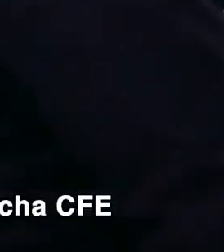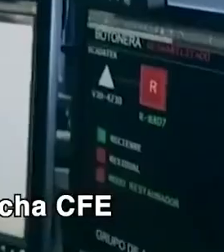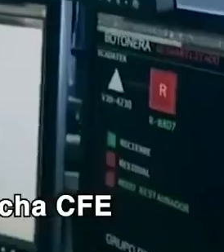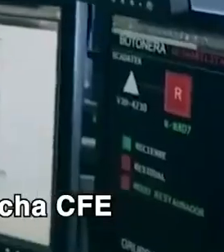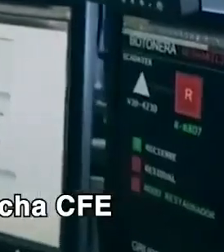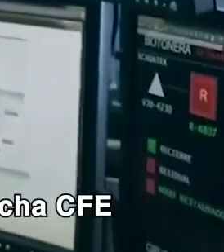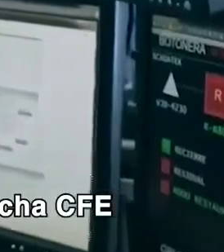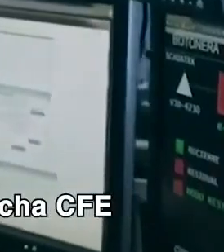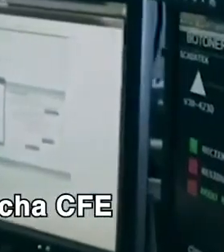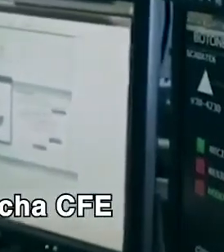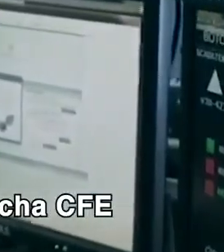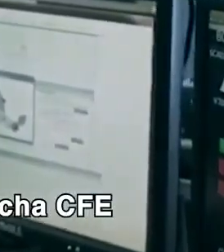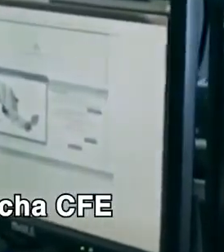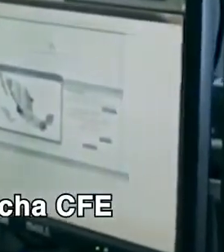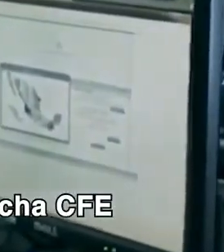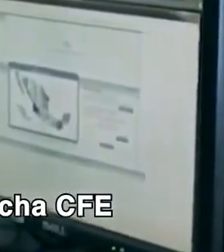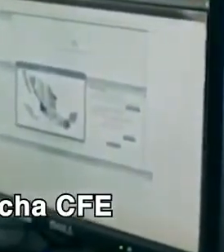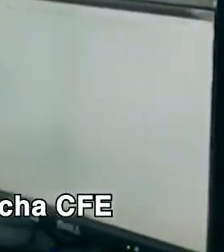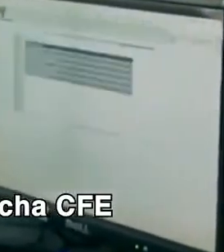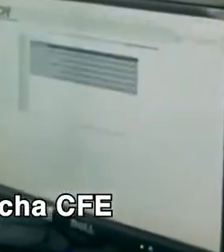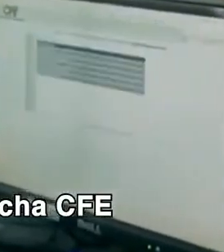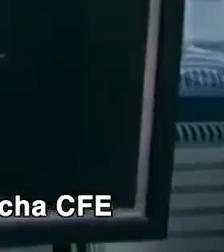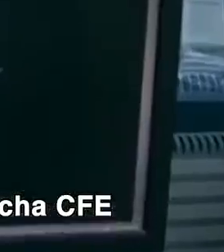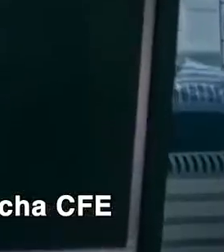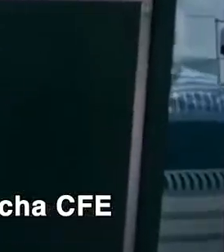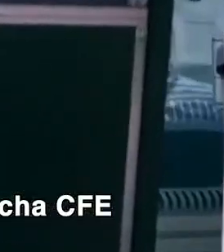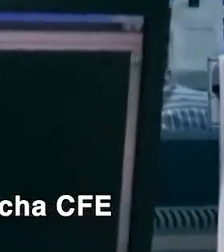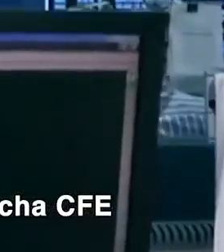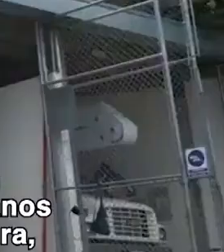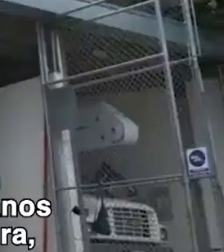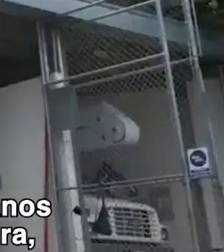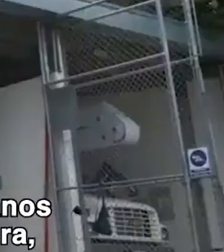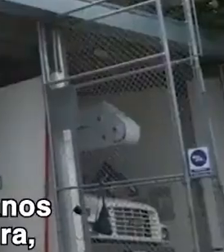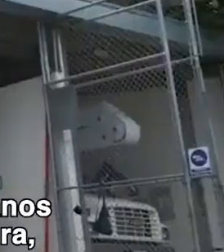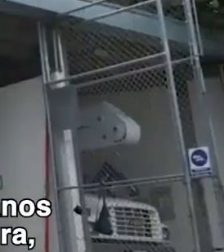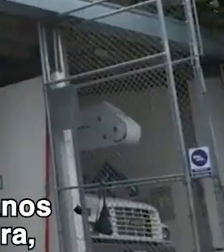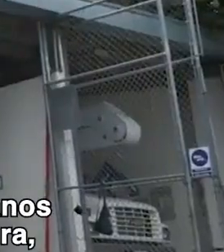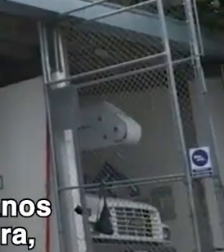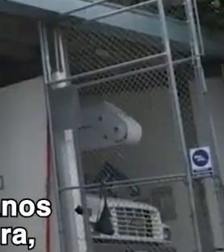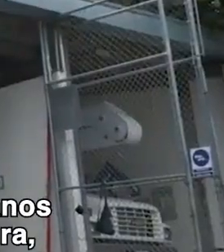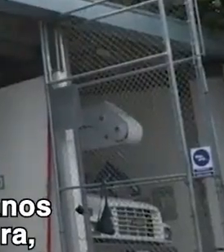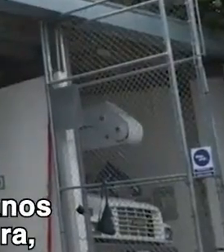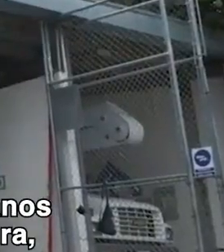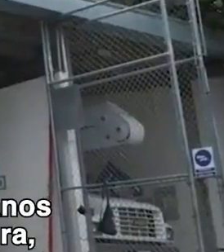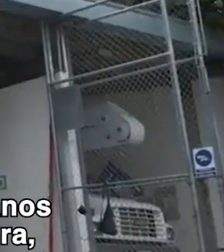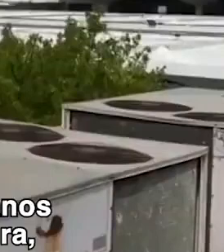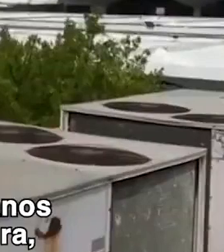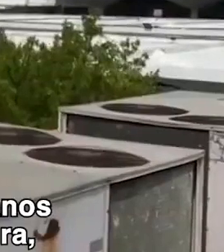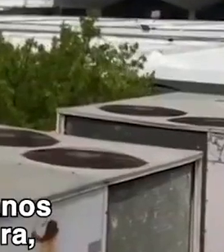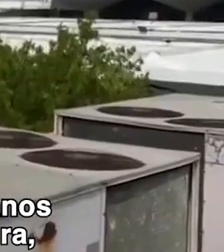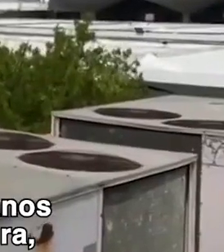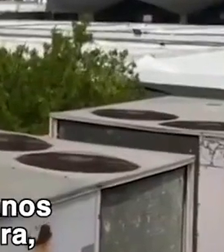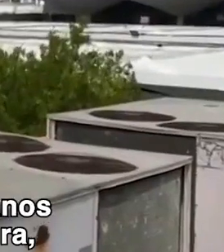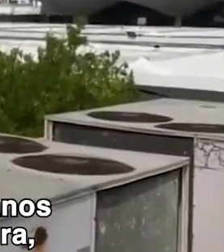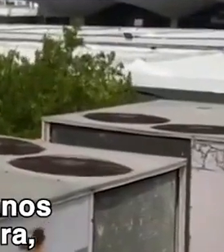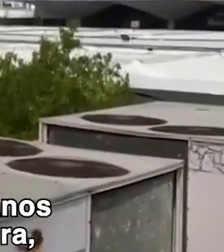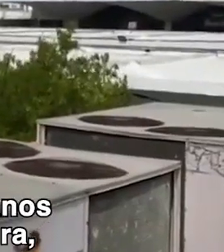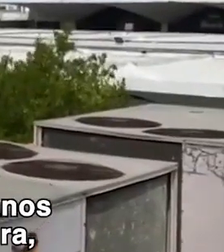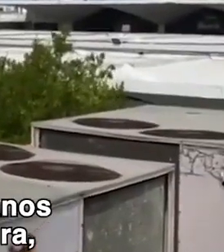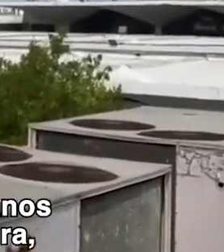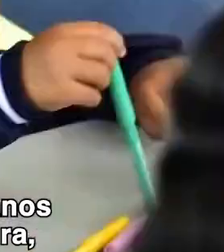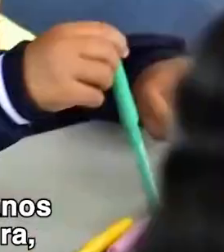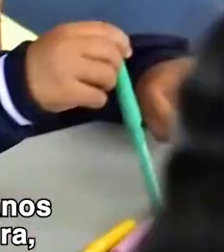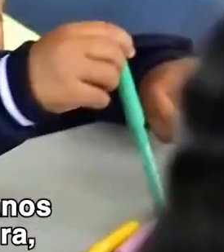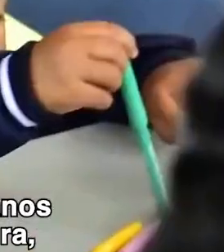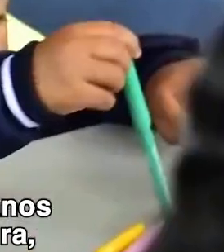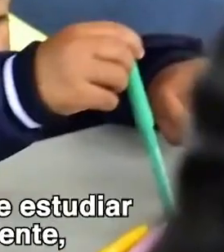el gobierno de México ha puesto en marcha CFE internet para el bienestar para llevar internet a los millones de mexicanos desconectados de la